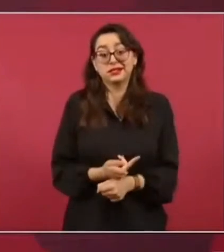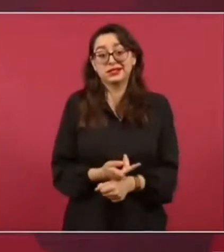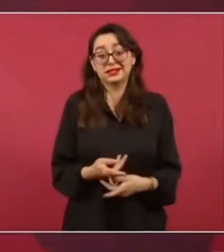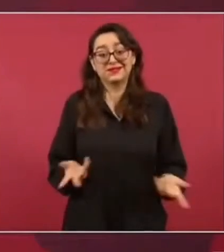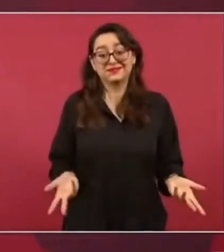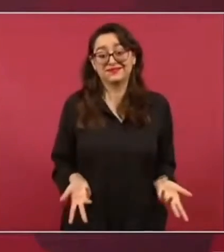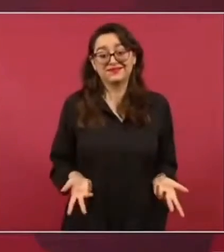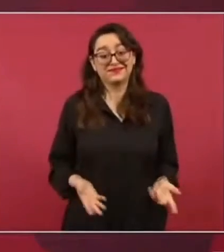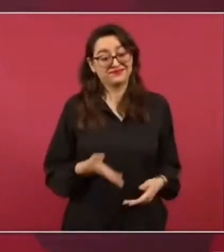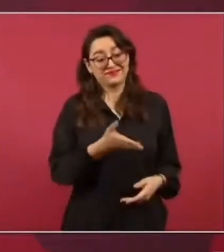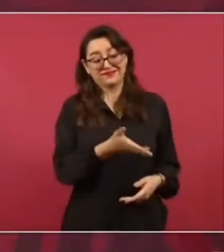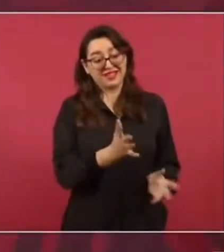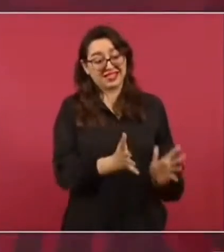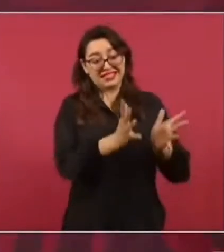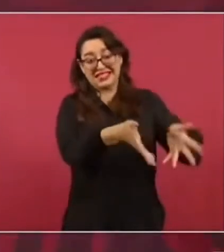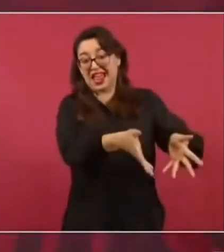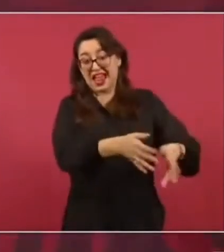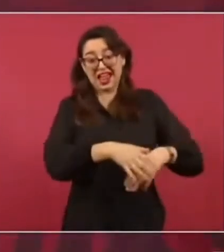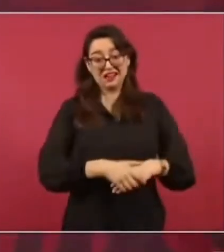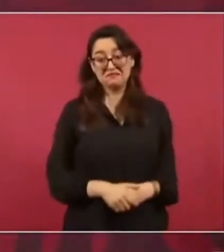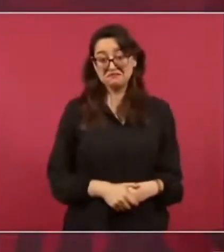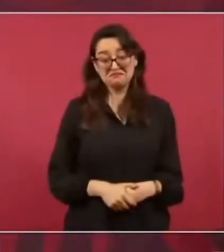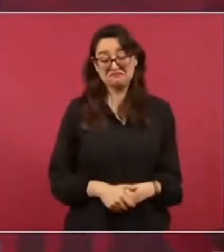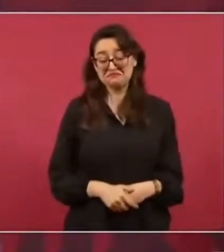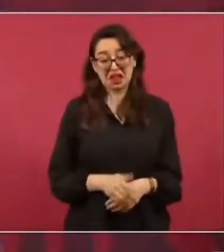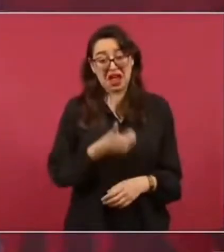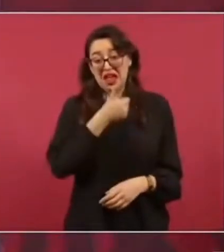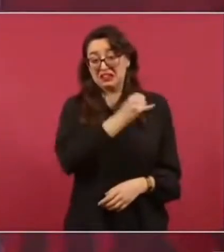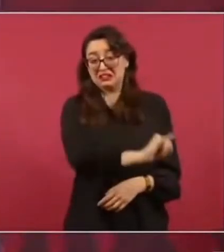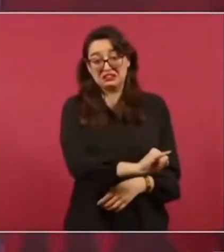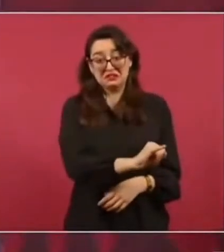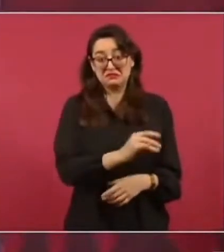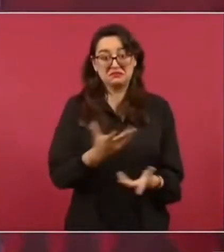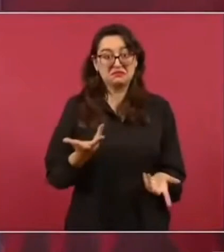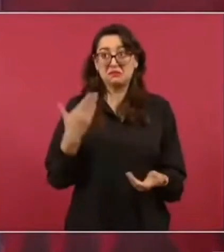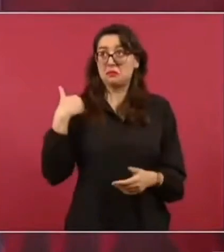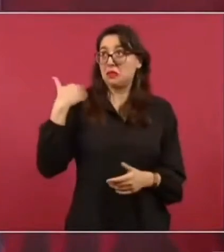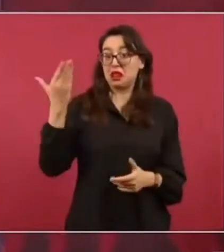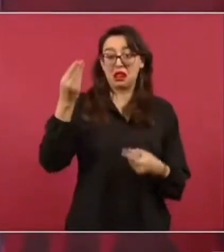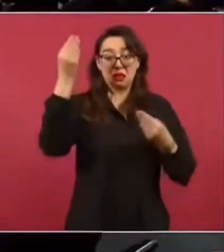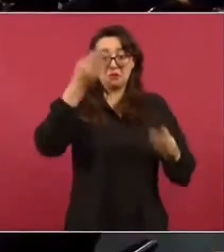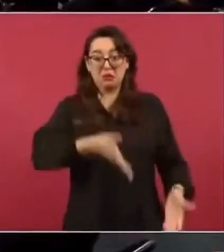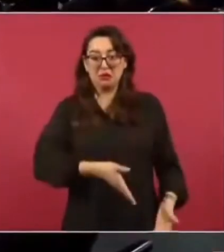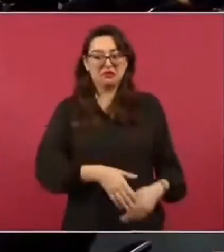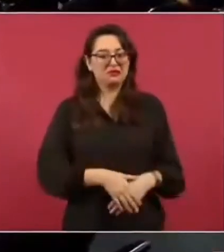Salamanca no otorga.